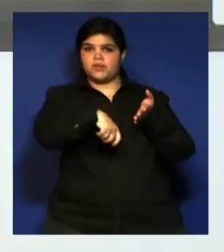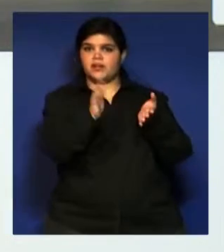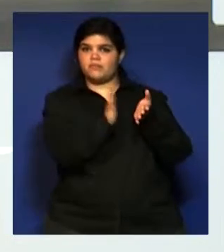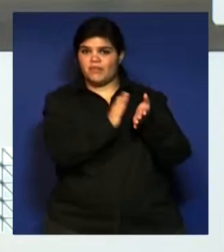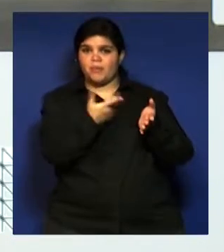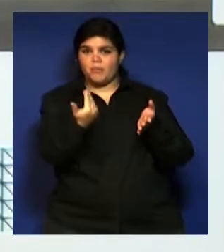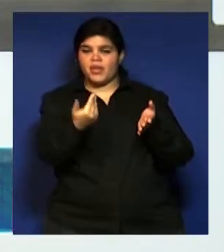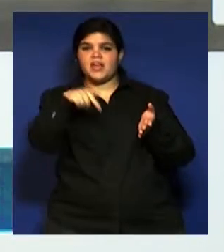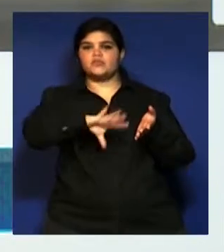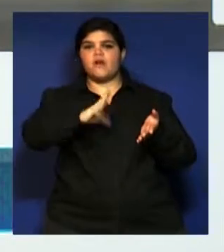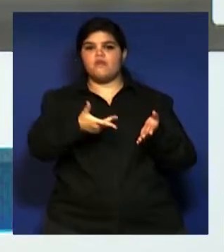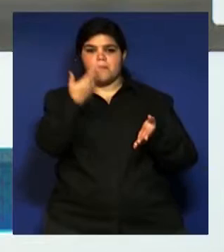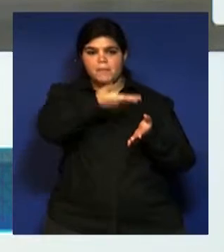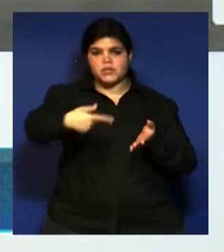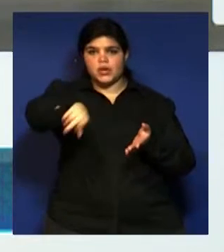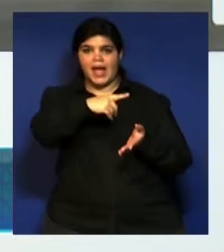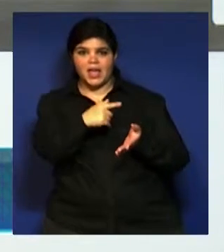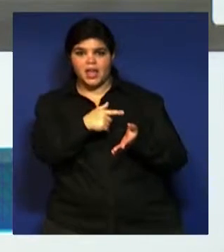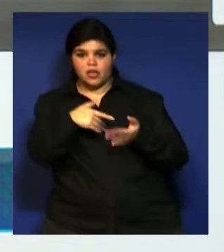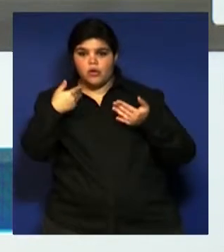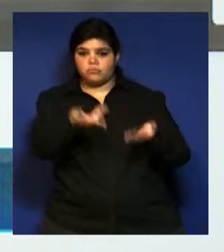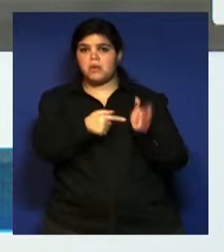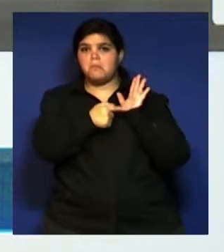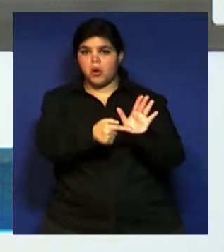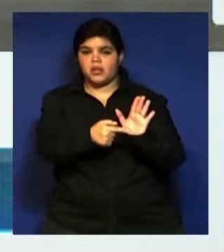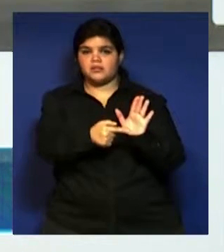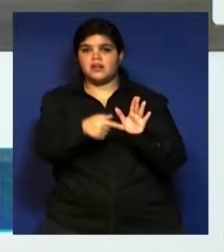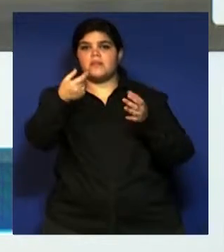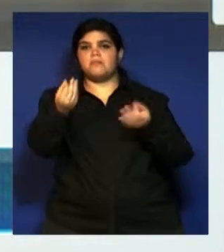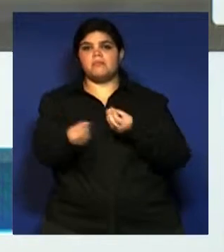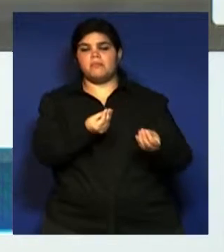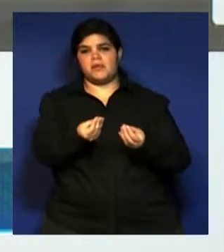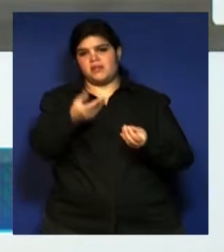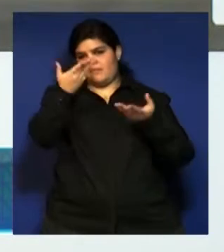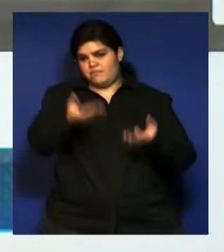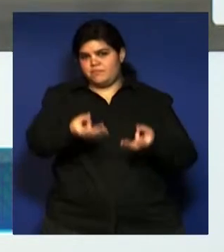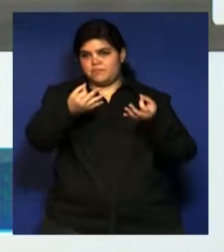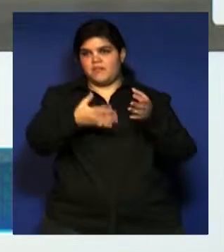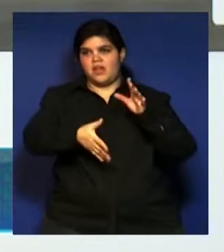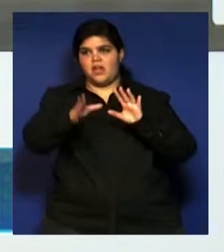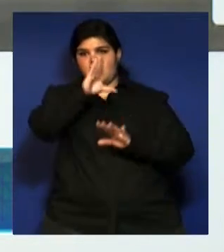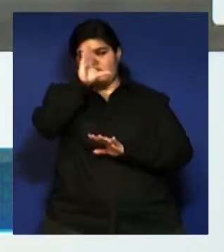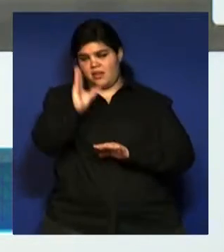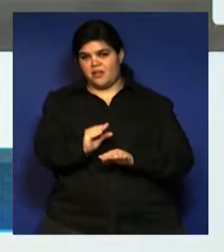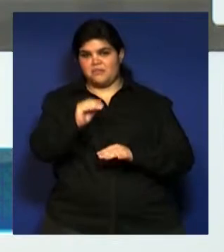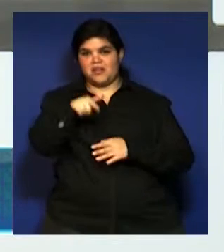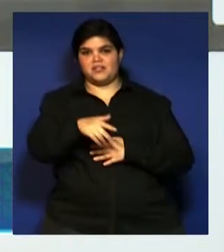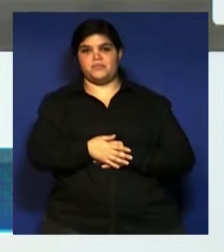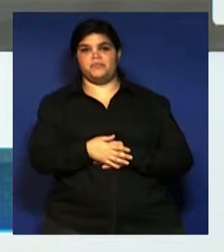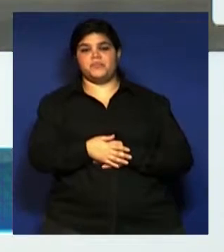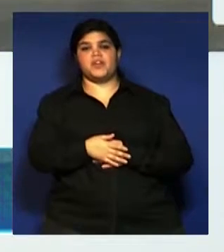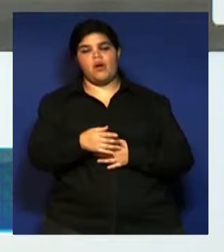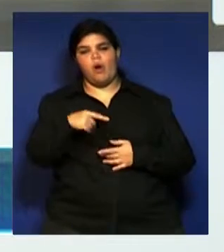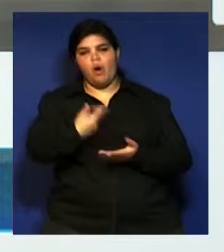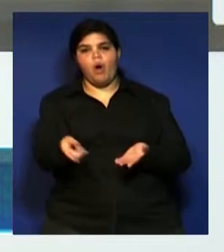la ciudadanía que está obligada casi por principios republicanos. Así que esto ya ni, digo, volver a discutir esto sí, es